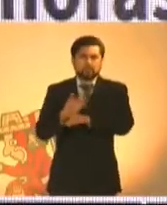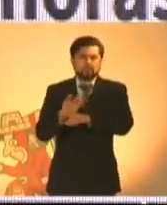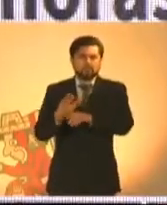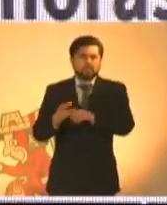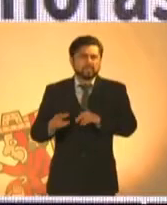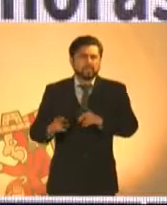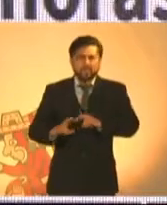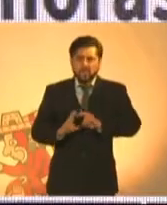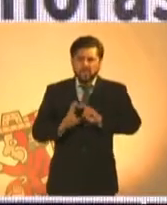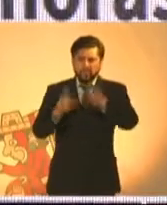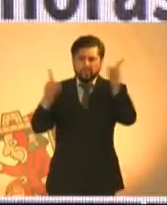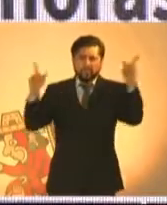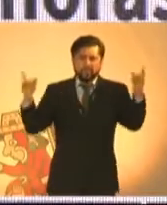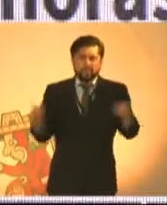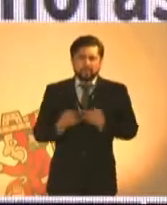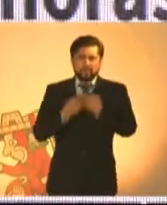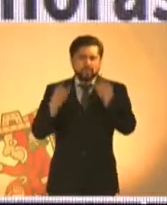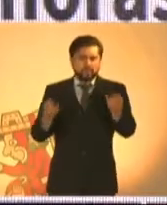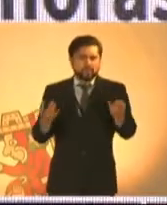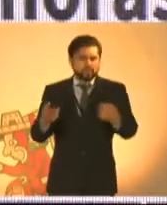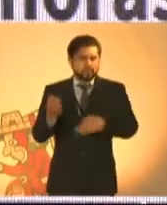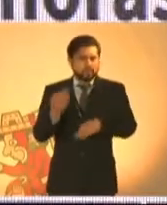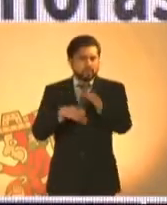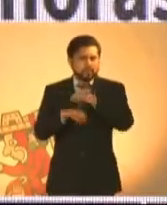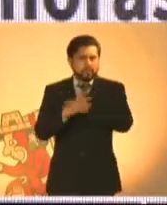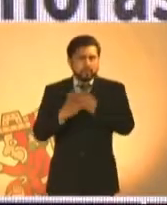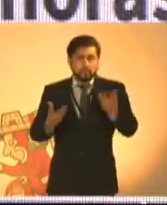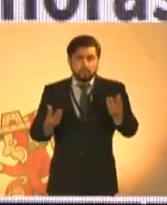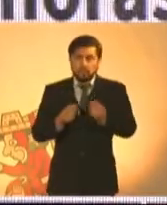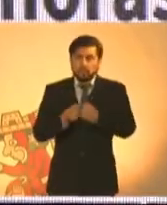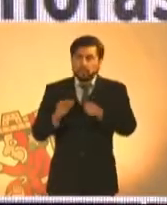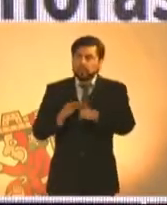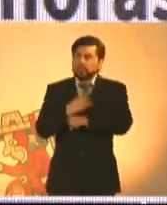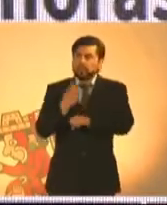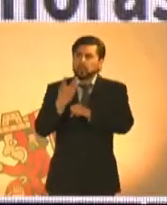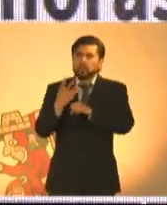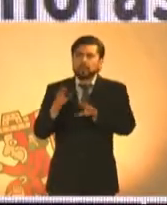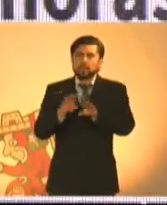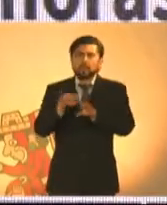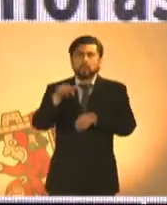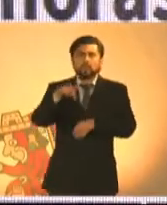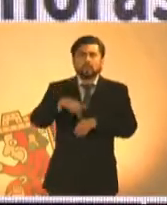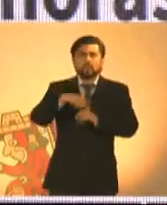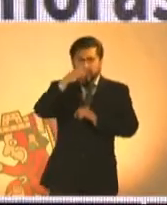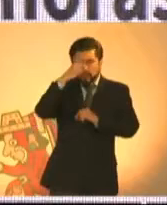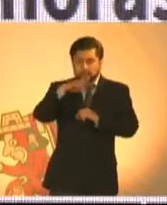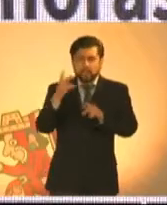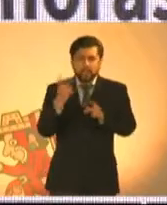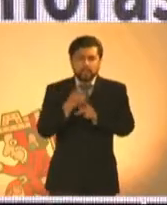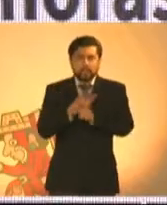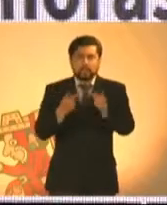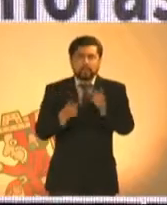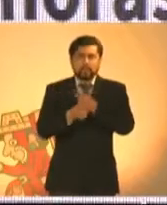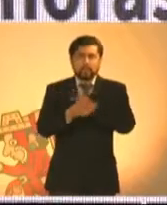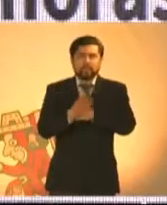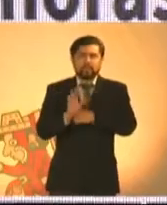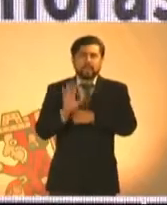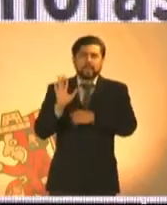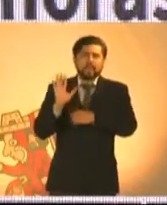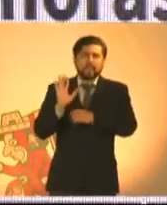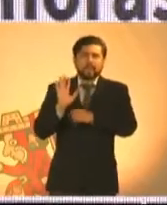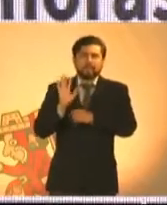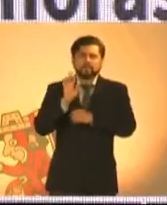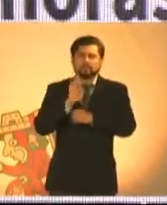sorprendente que en el mundo de la prepa mexicana apenas si hay una mención